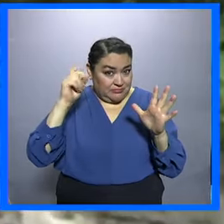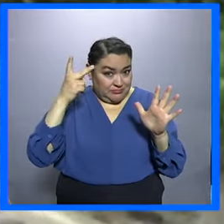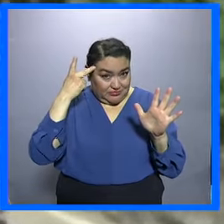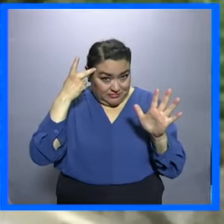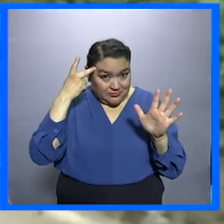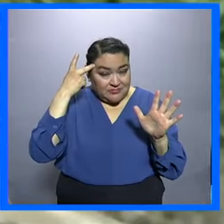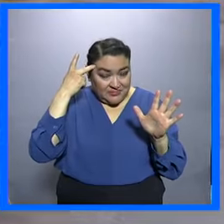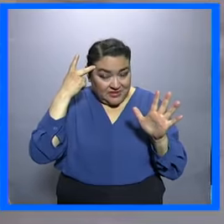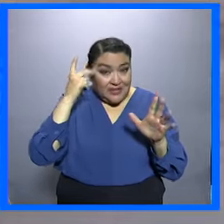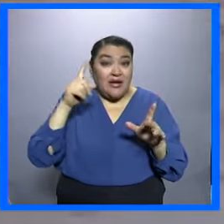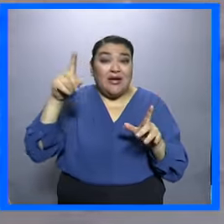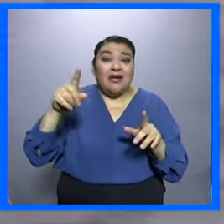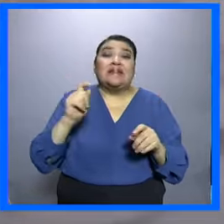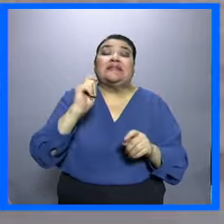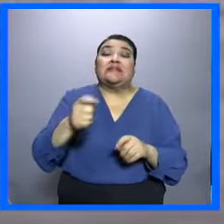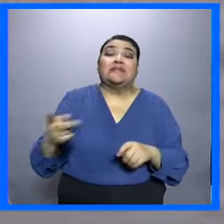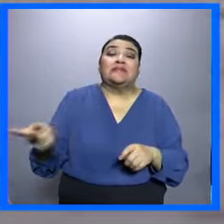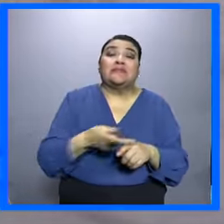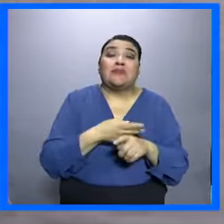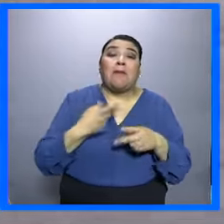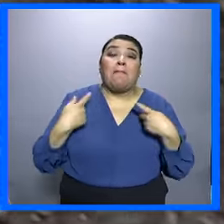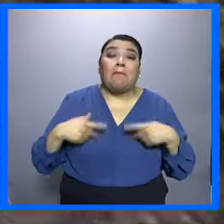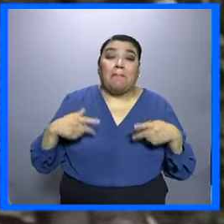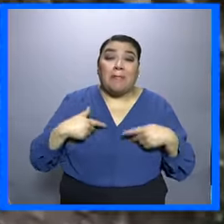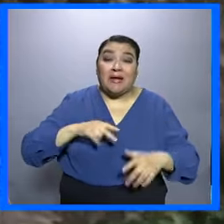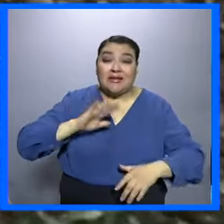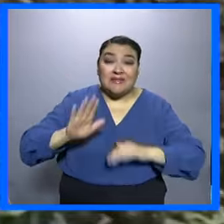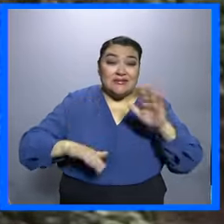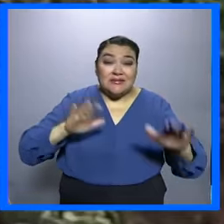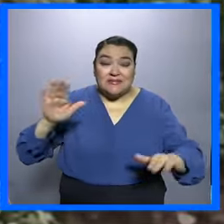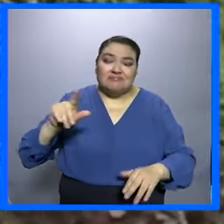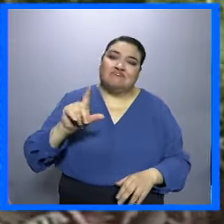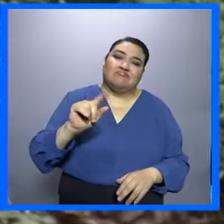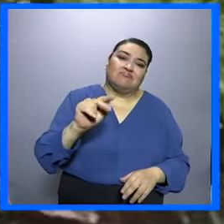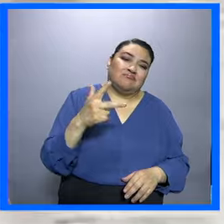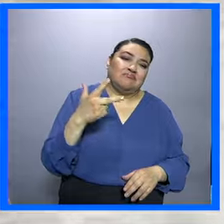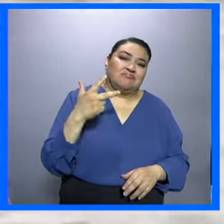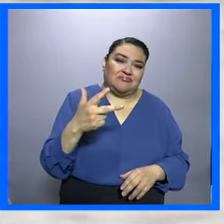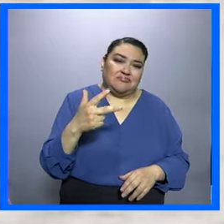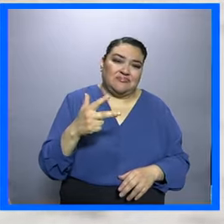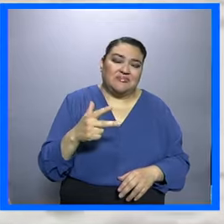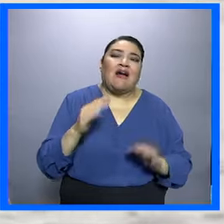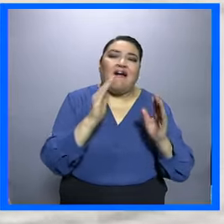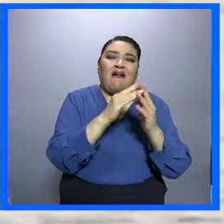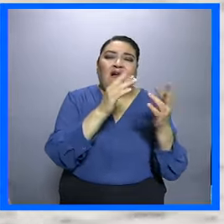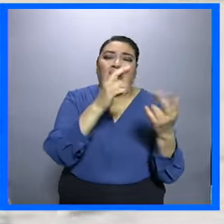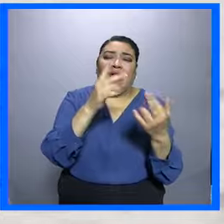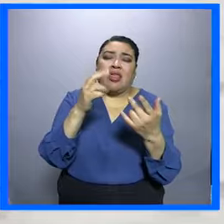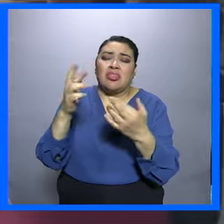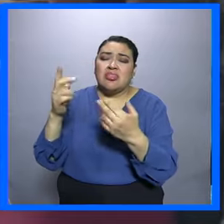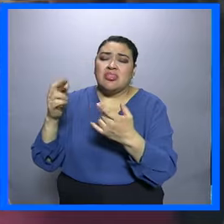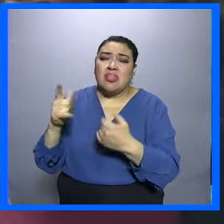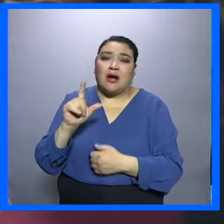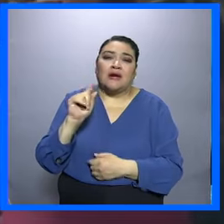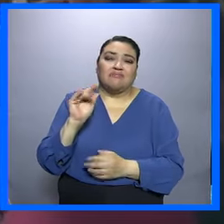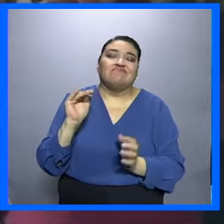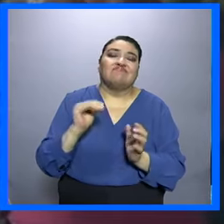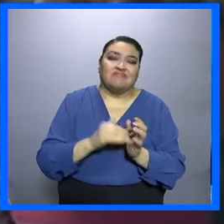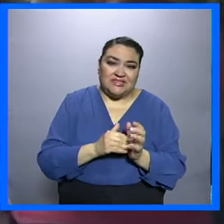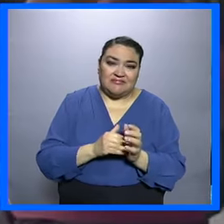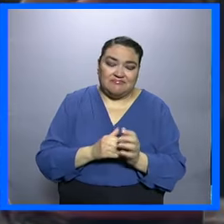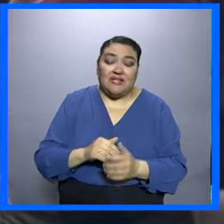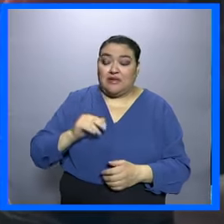Potosí, donde el saldo preliminar es de 78 personas fallecidas y más de 70,000 viviendas arrasadas. El Poder